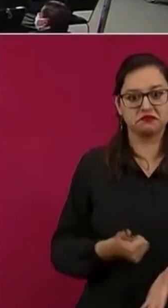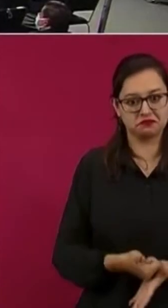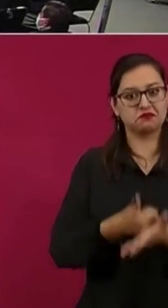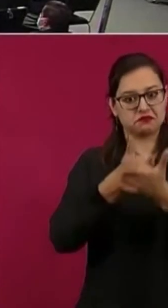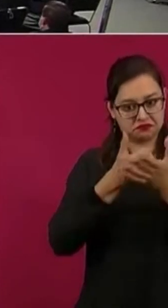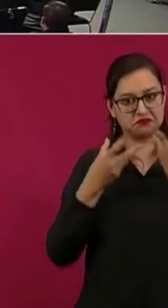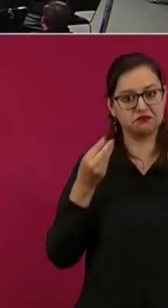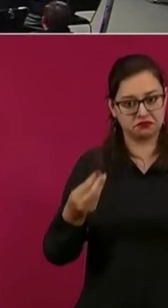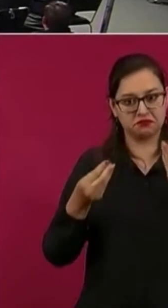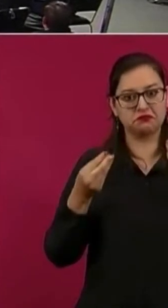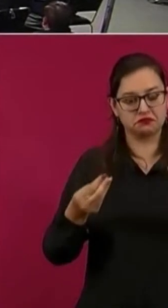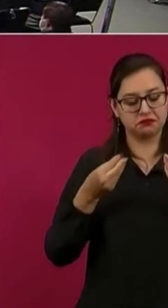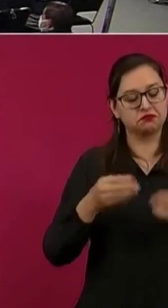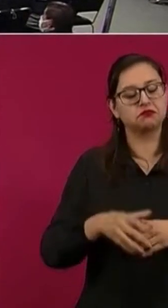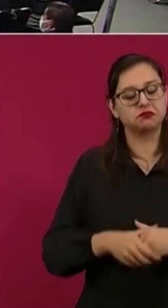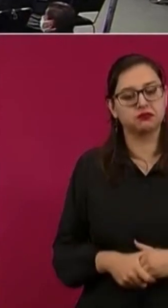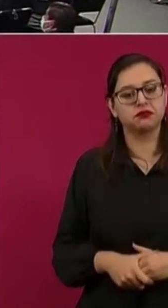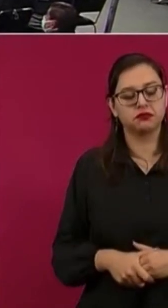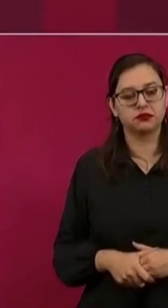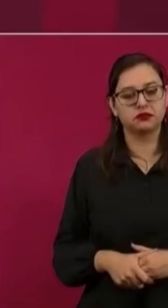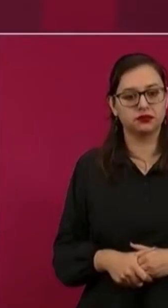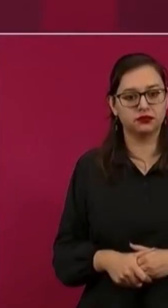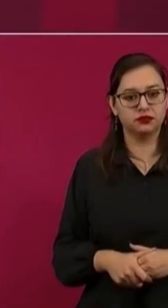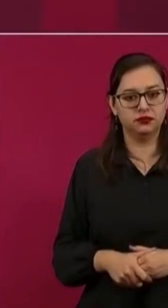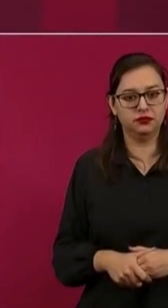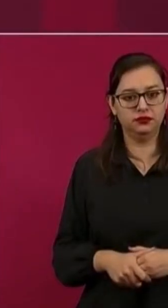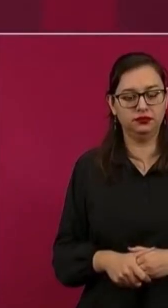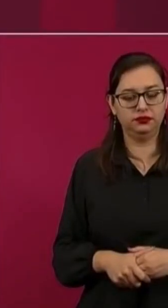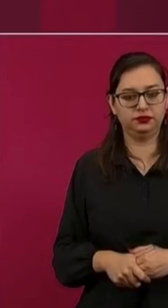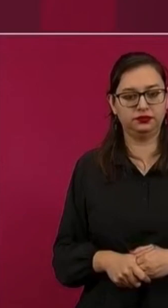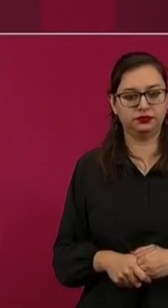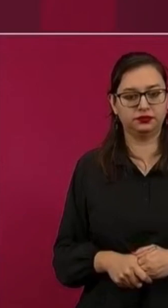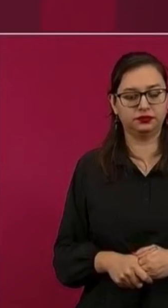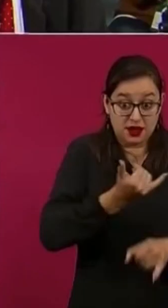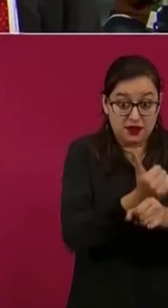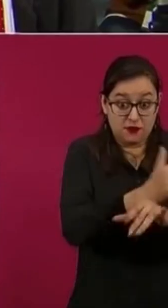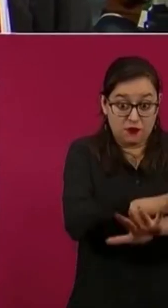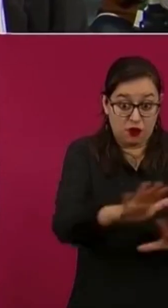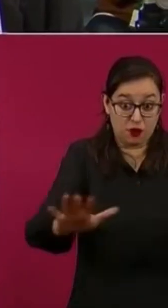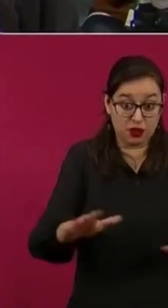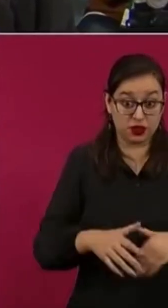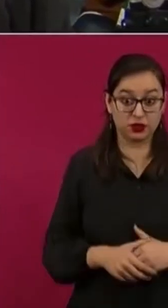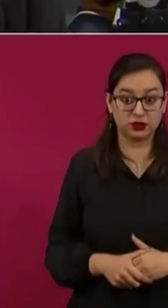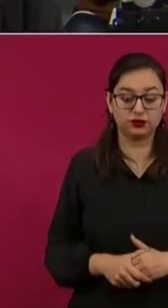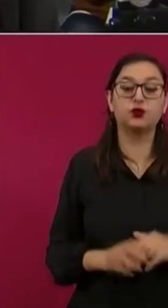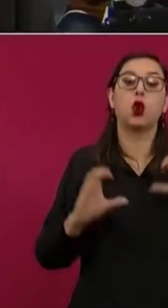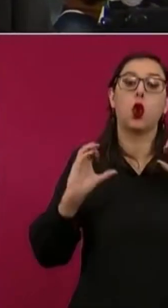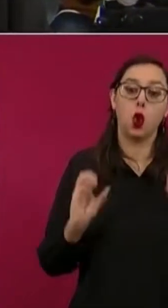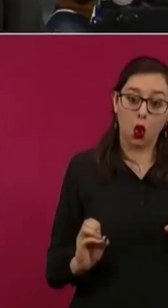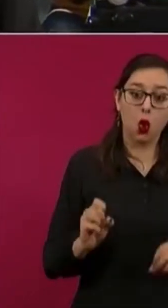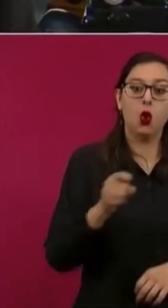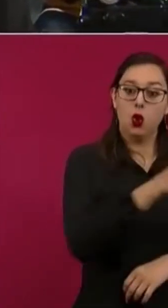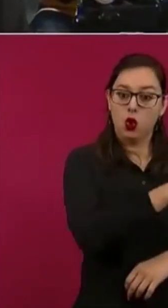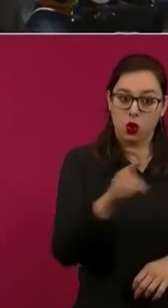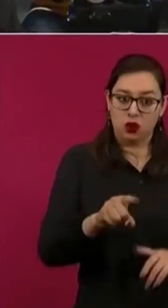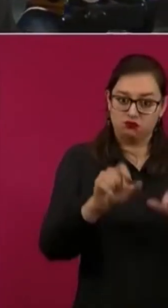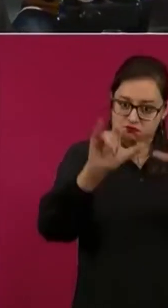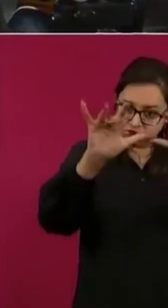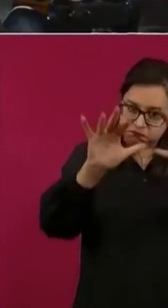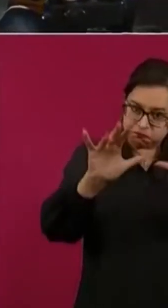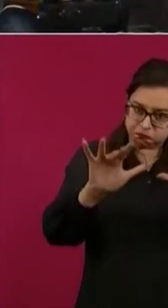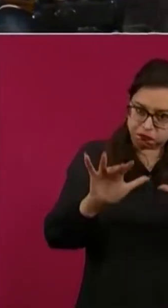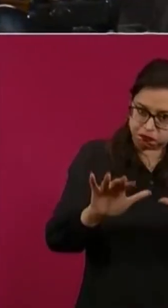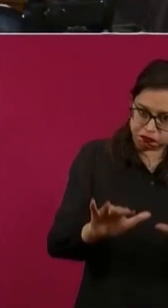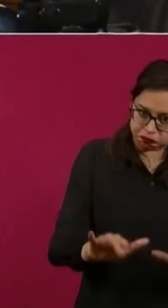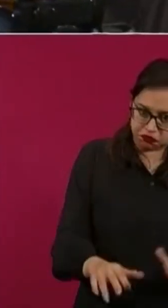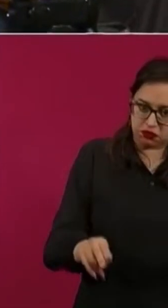Al ser cuestionado si consideraría integrar en su informe económico mensual información sobre deudores a Hacienda, incluidas